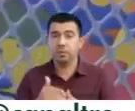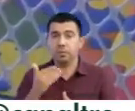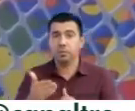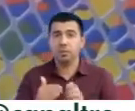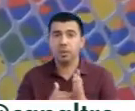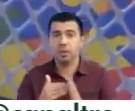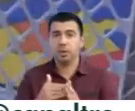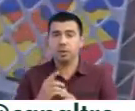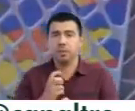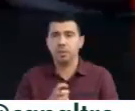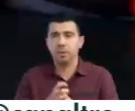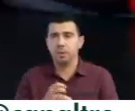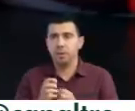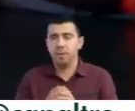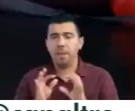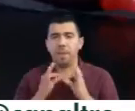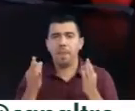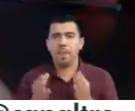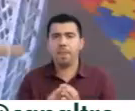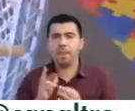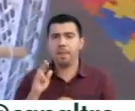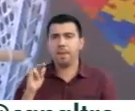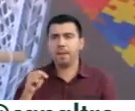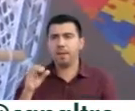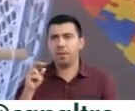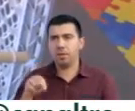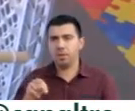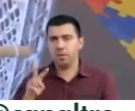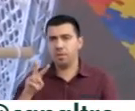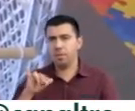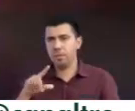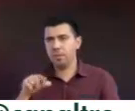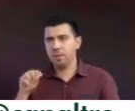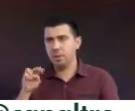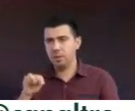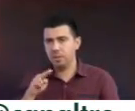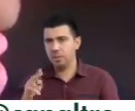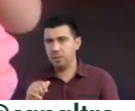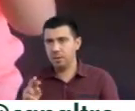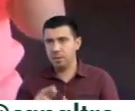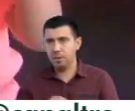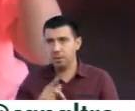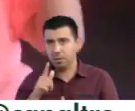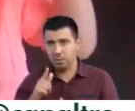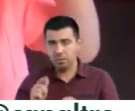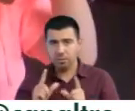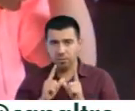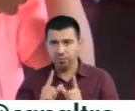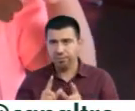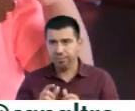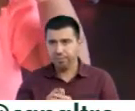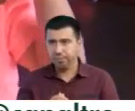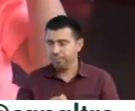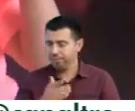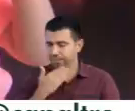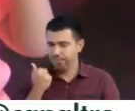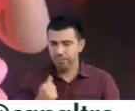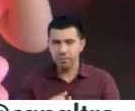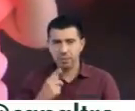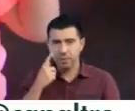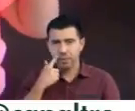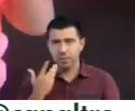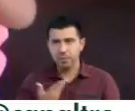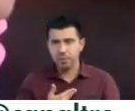la familia Rincón Villamizar disfruta de sus 6 integrantes y de graduarse como los primeros padres